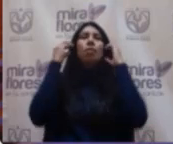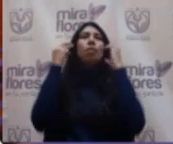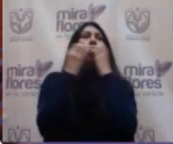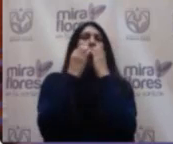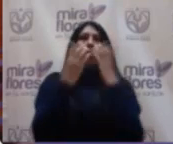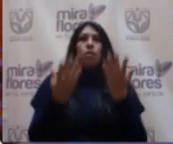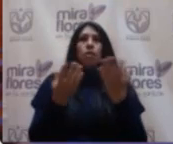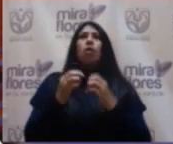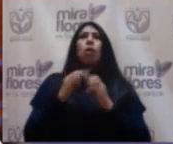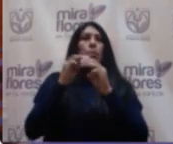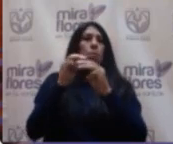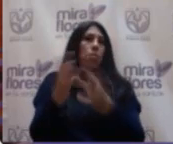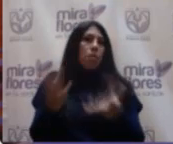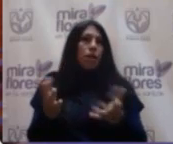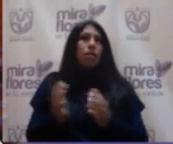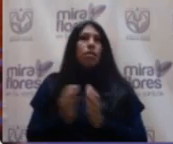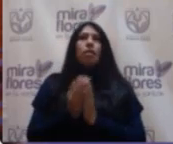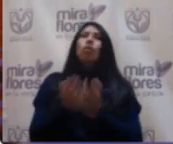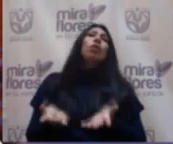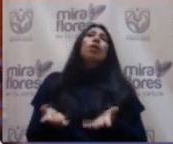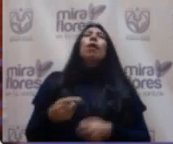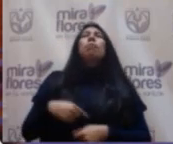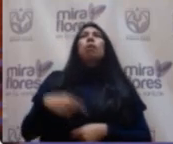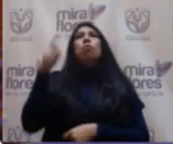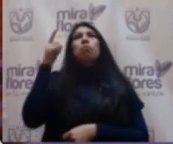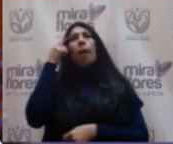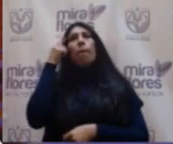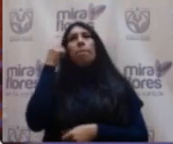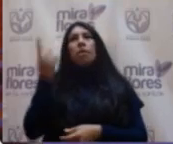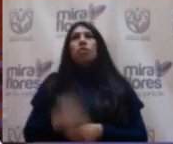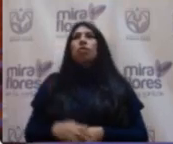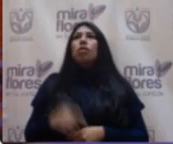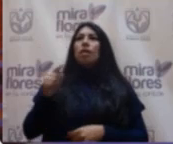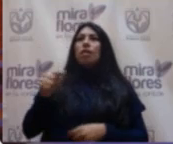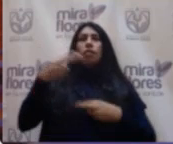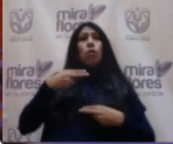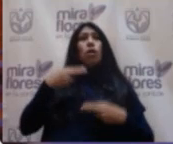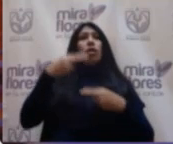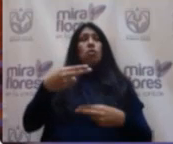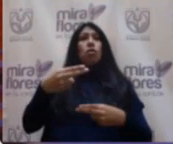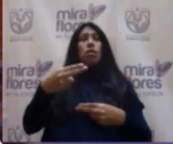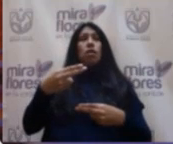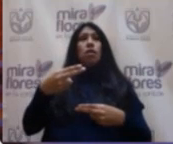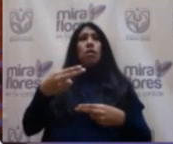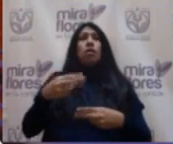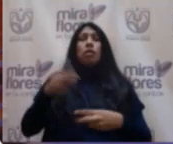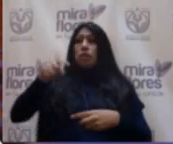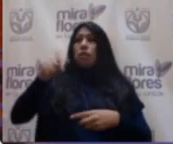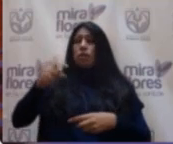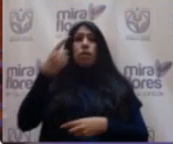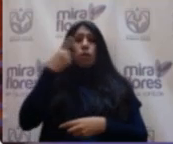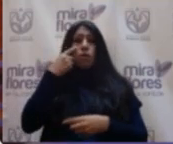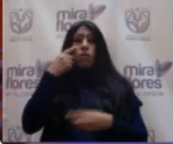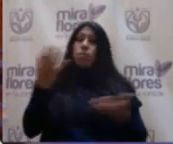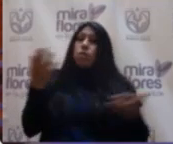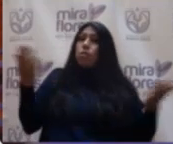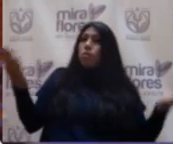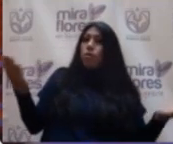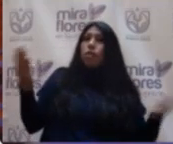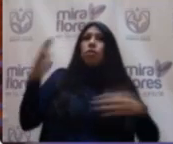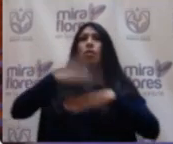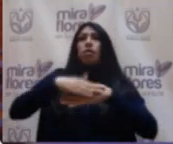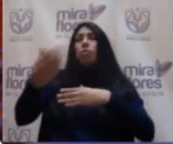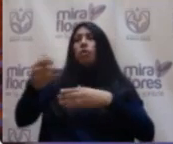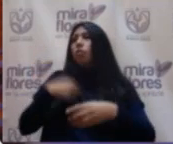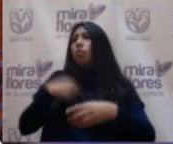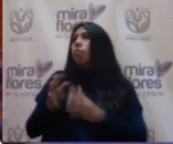Seminario. Por lo menos creo que esa figura heroica tiene que ser debidamente conocida. Pero bueno, después le voy a